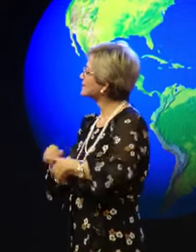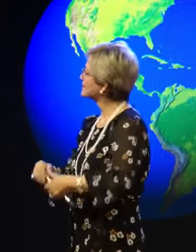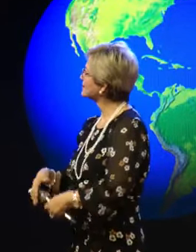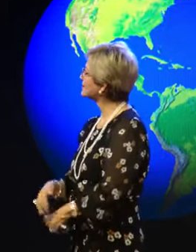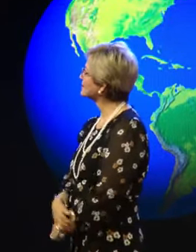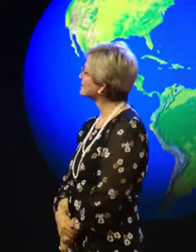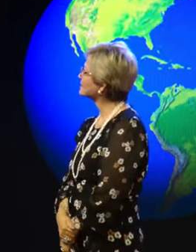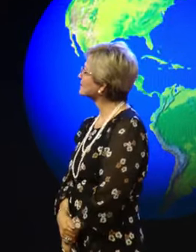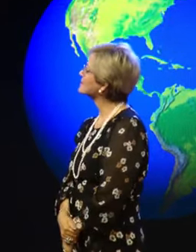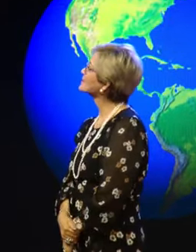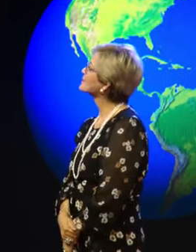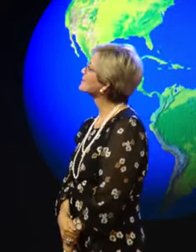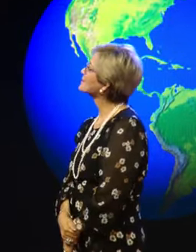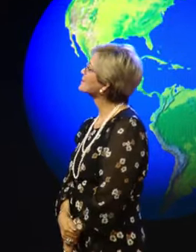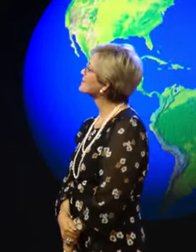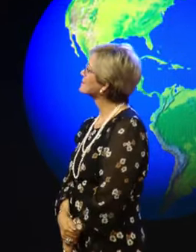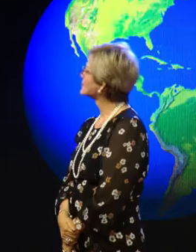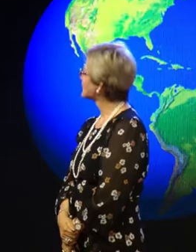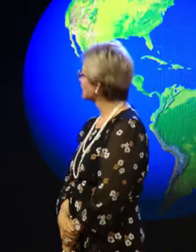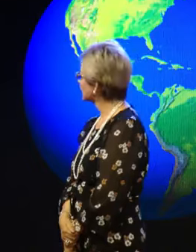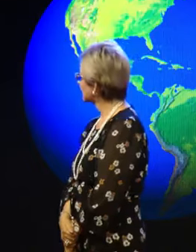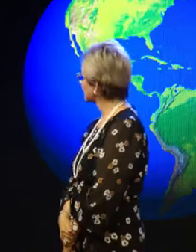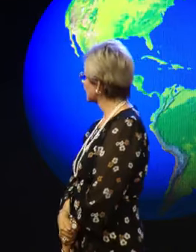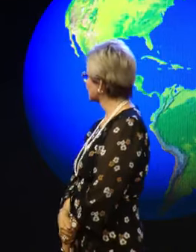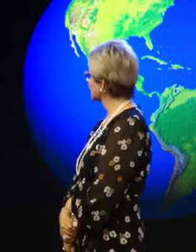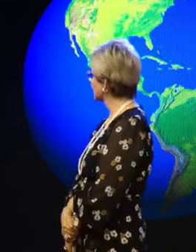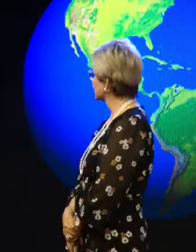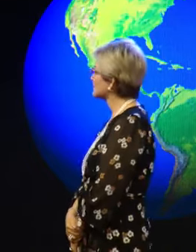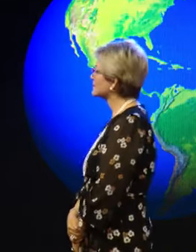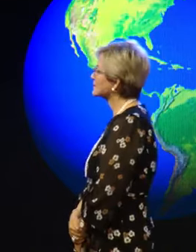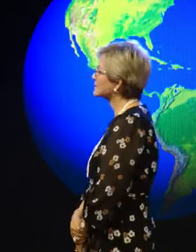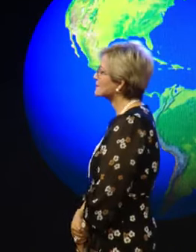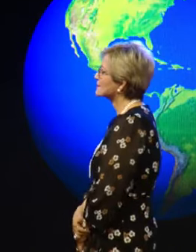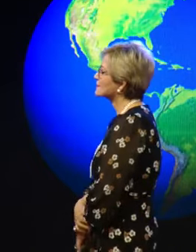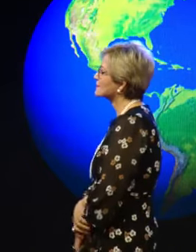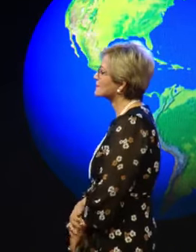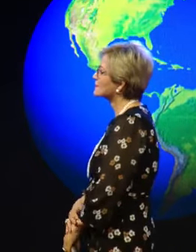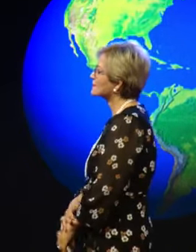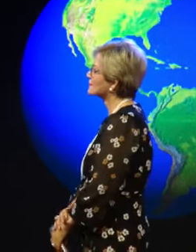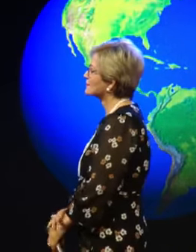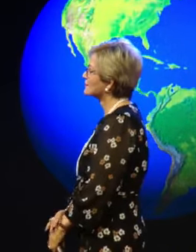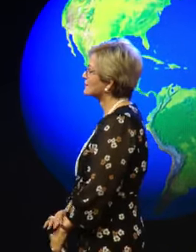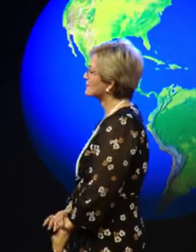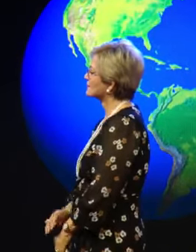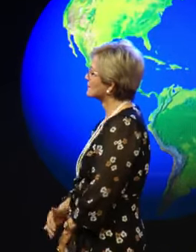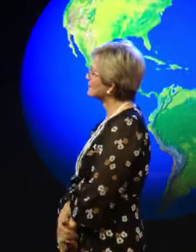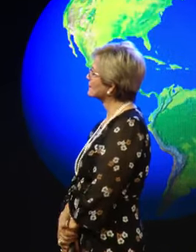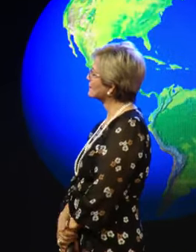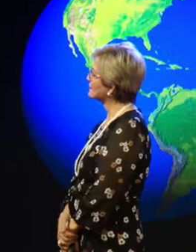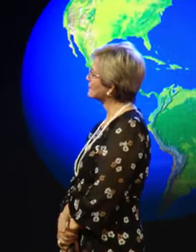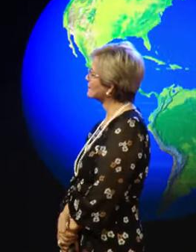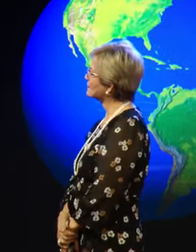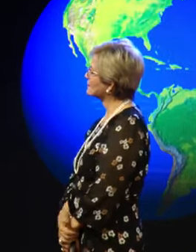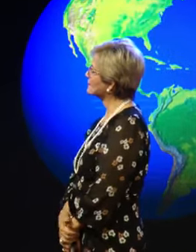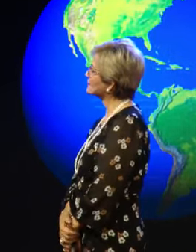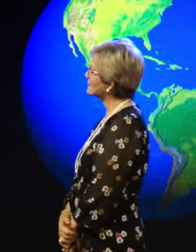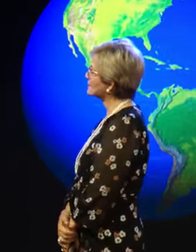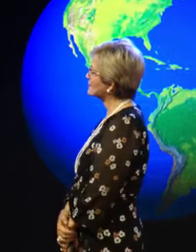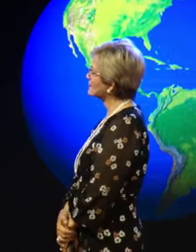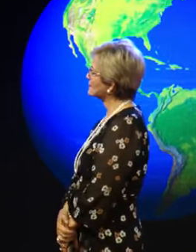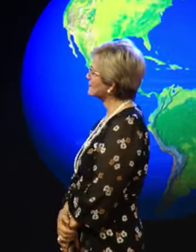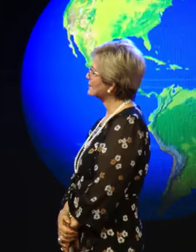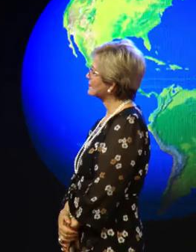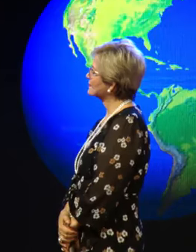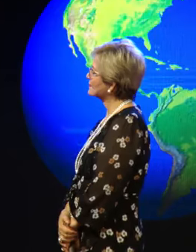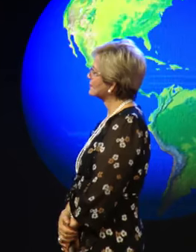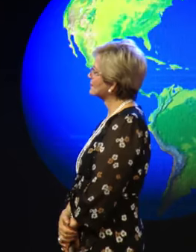el médico y yo salí. Yo no sé cuántos de ustedes han visto la película Los Diez Mandamientos, cuando Moisés baja del monte, que vio la zarza y